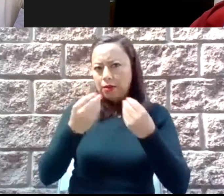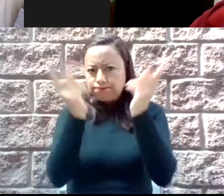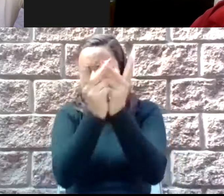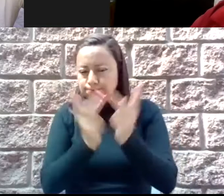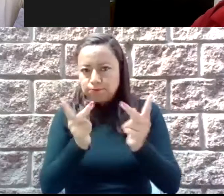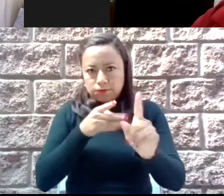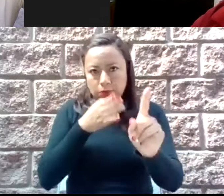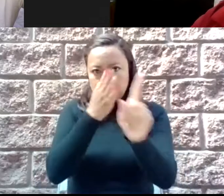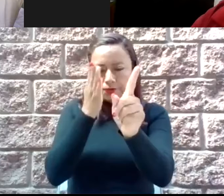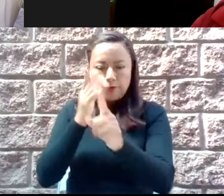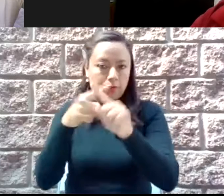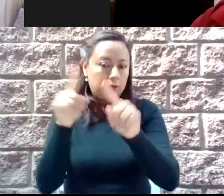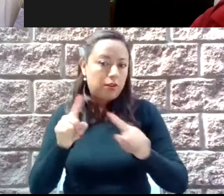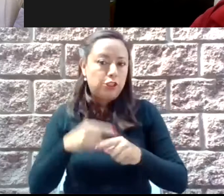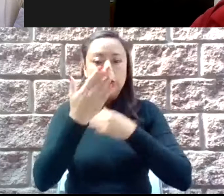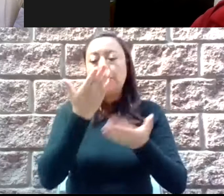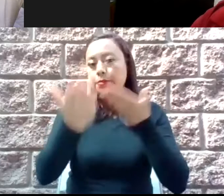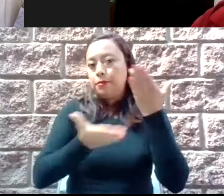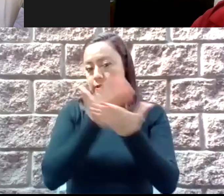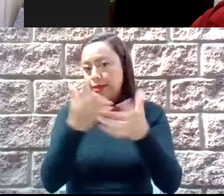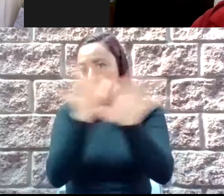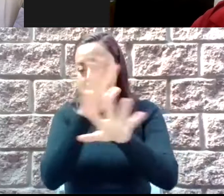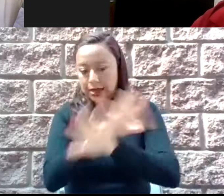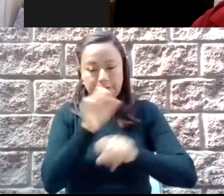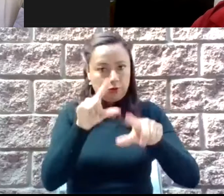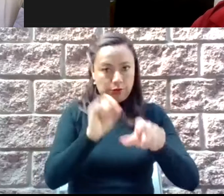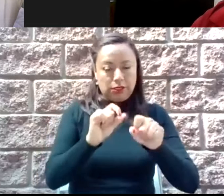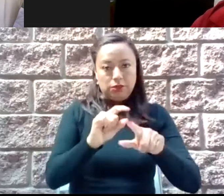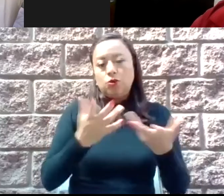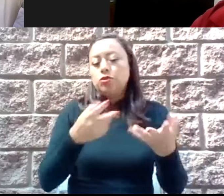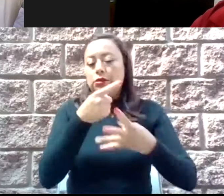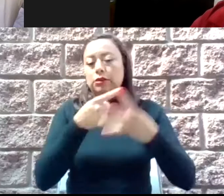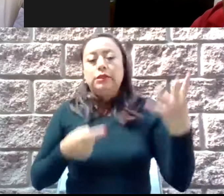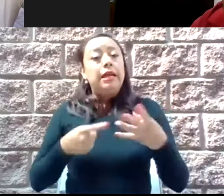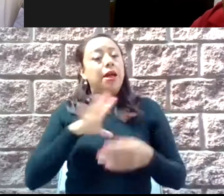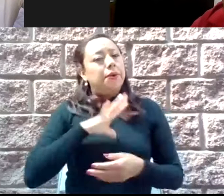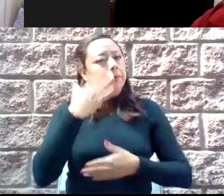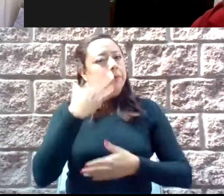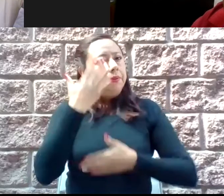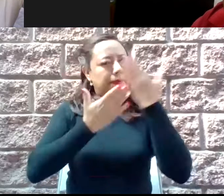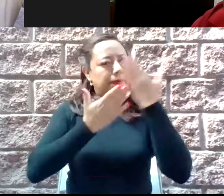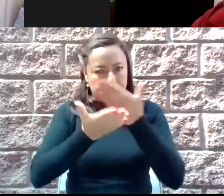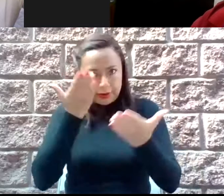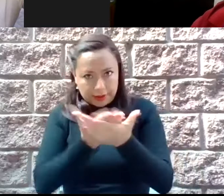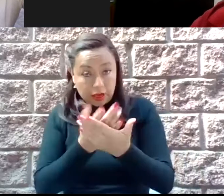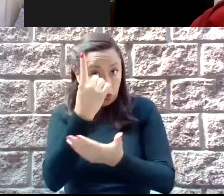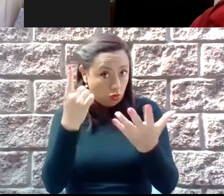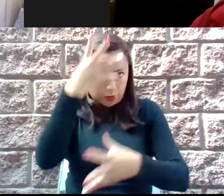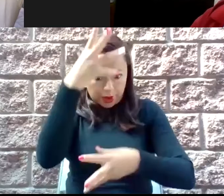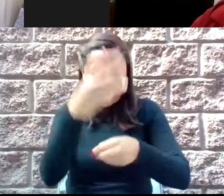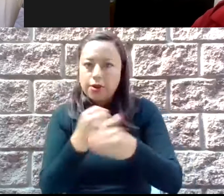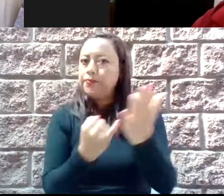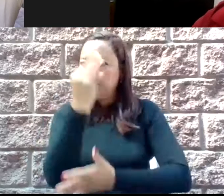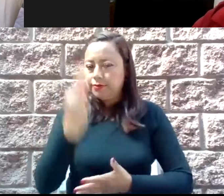preceptos. En este sentido, esta comisión dictaminadora determinó el análisis de las propuestas en un solo dictamen. Se identificaron